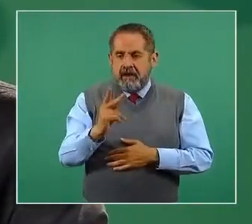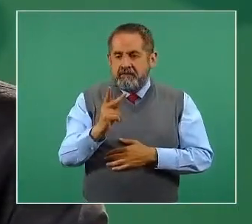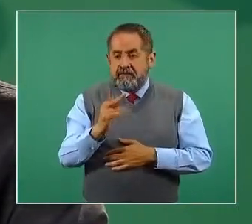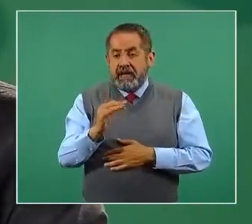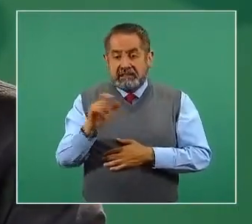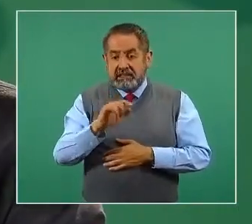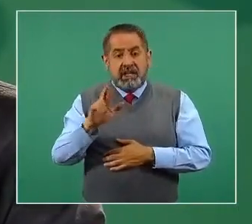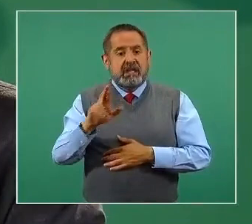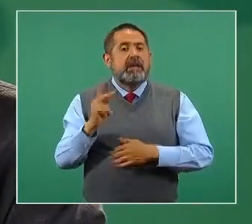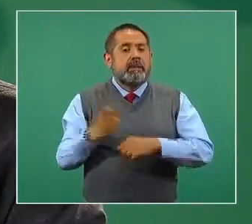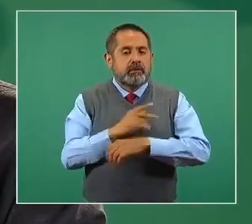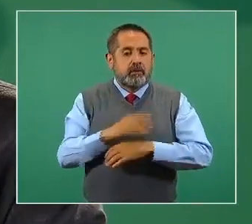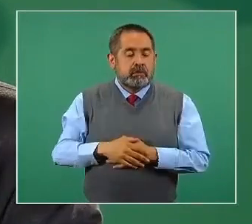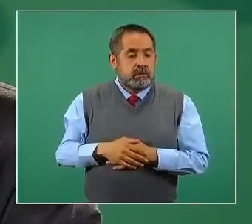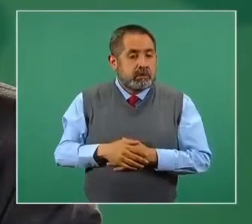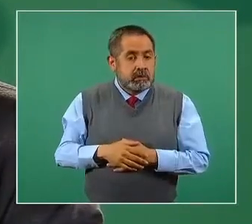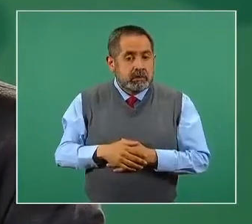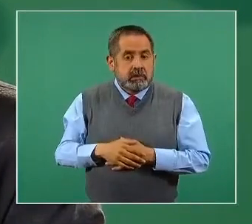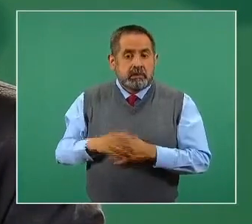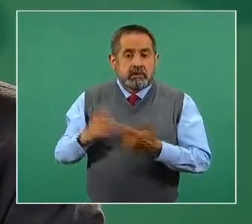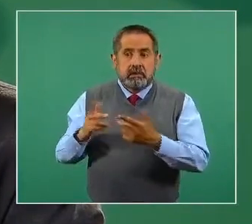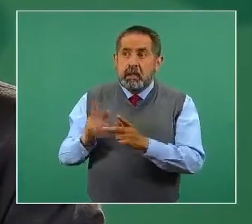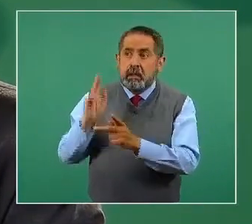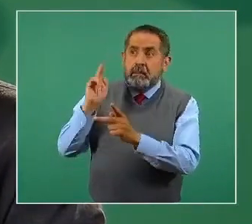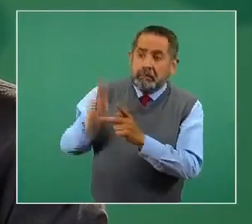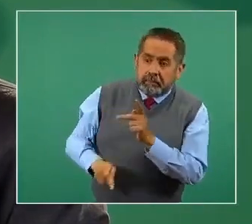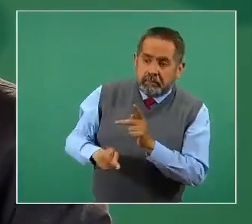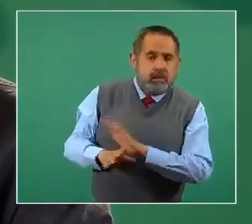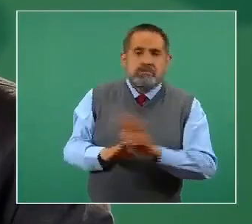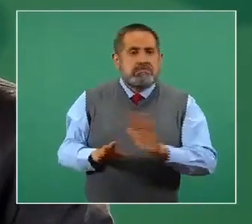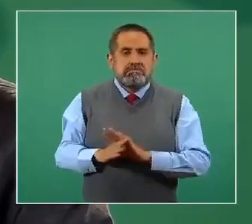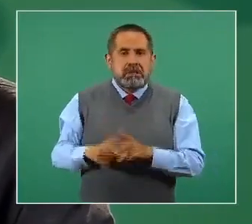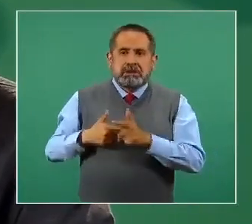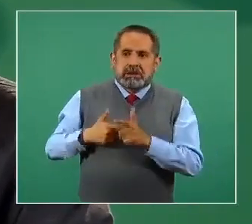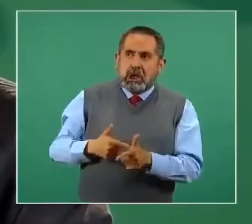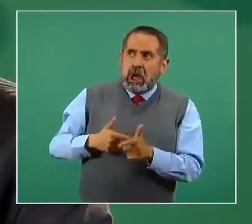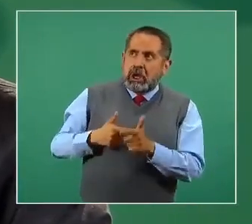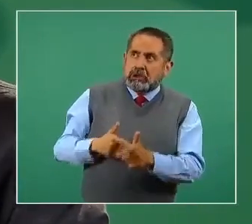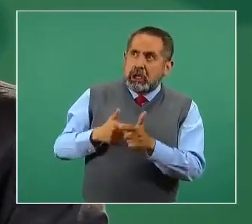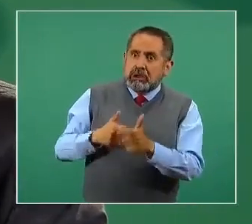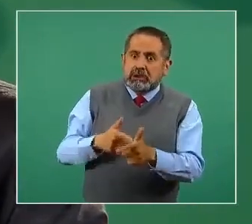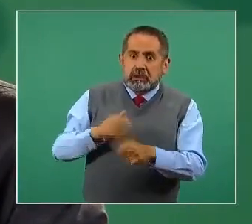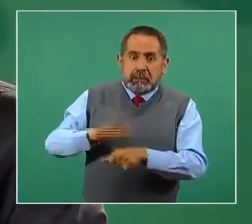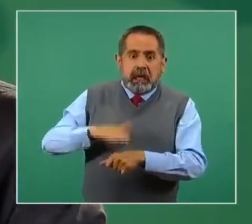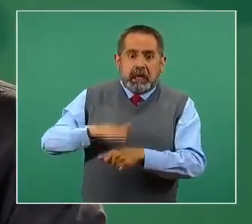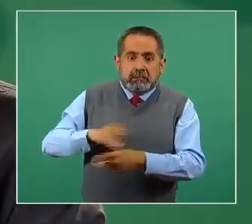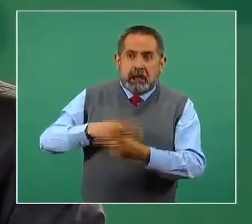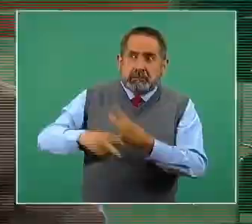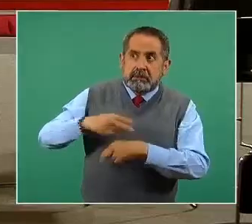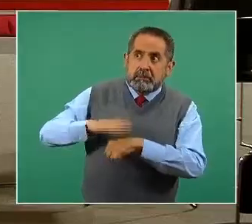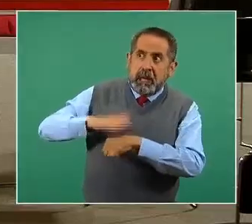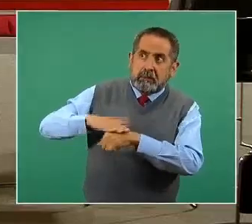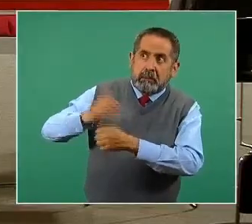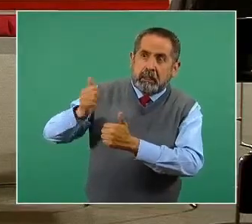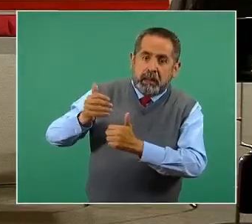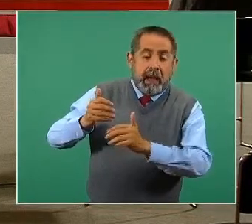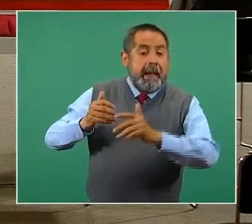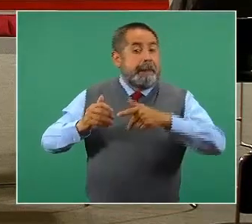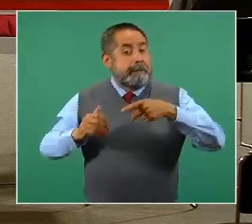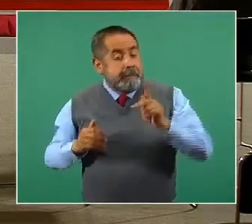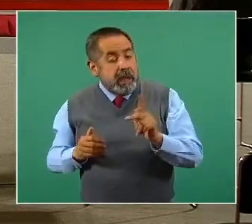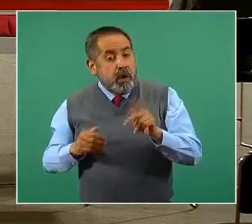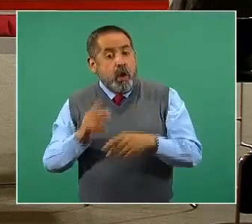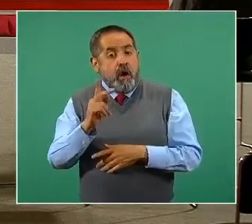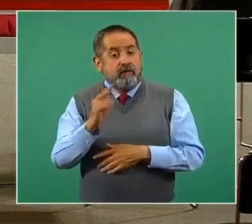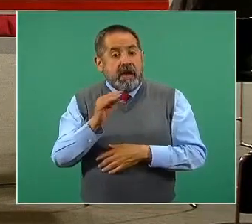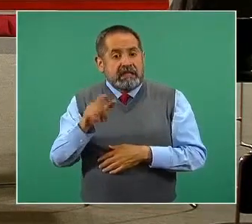Y nunca tuvimos ninguna otra interrupción, pero las ejecutivas y ejecutivos de Pfizer siguieron